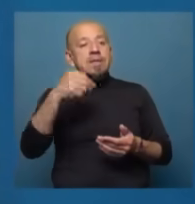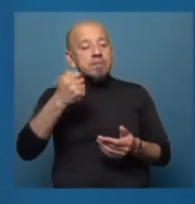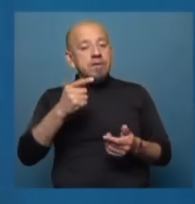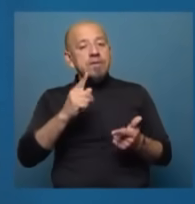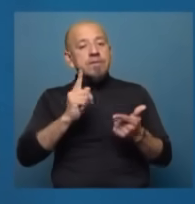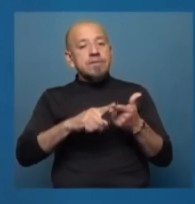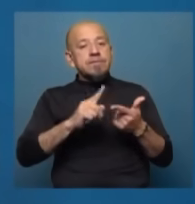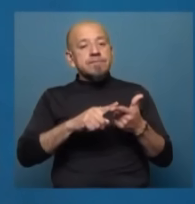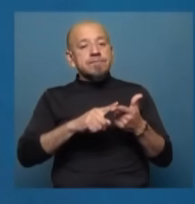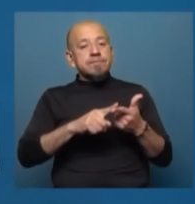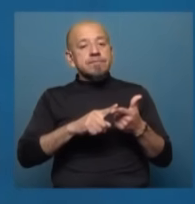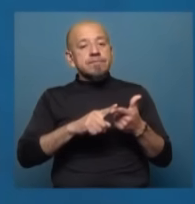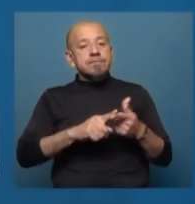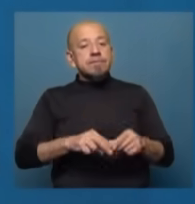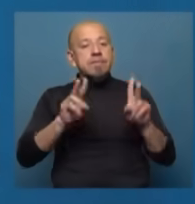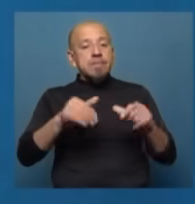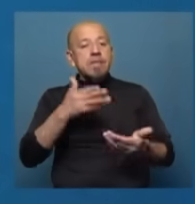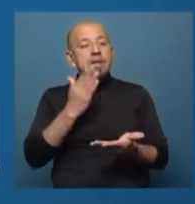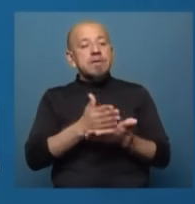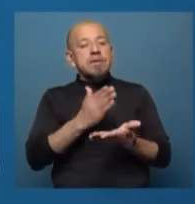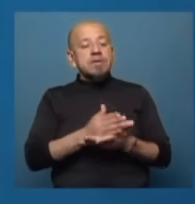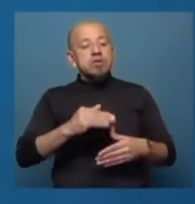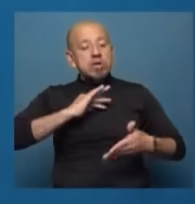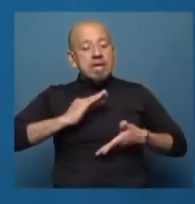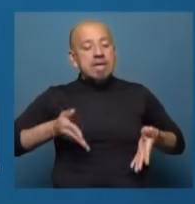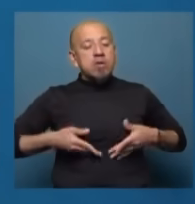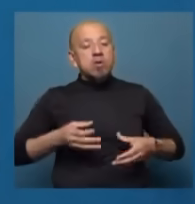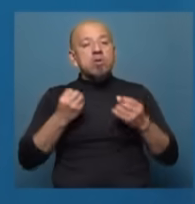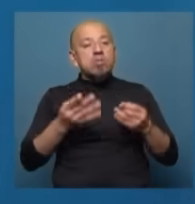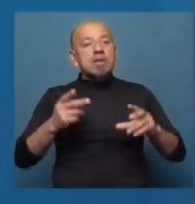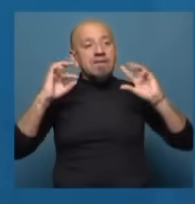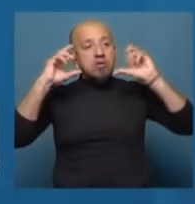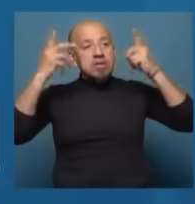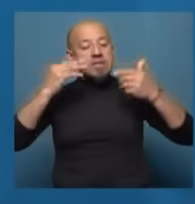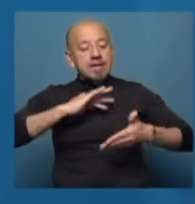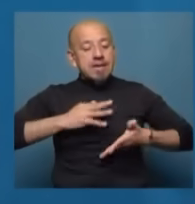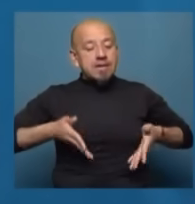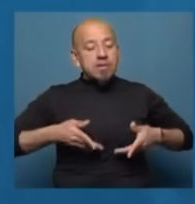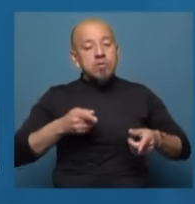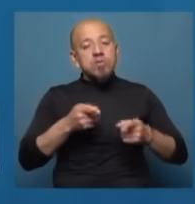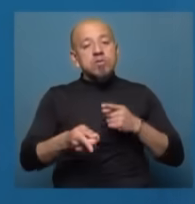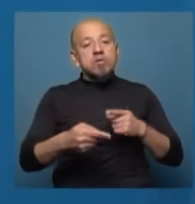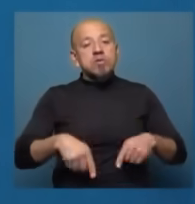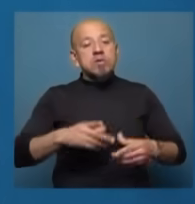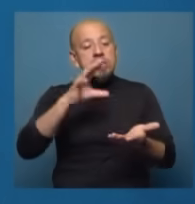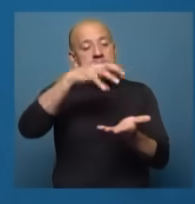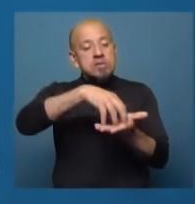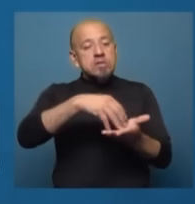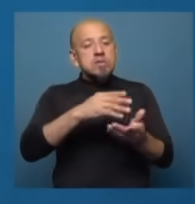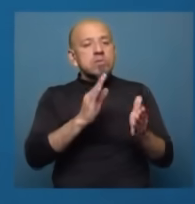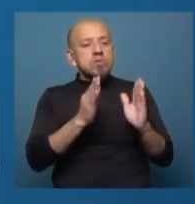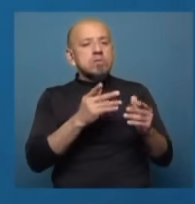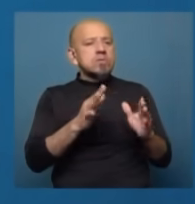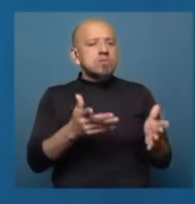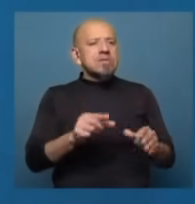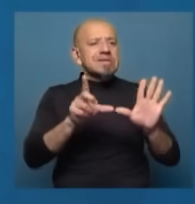el el tema de derecho en género porque qué ocurre la violencia de género eh en el consultorio ocupa no sé